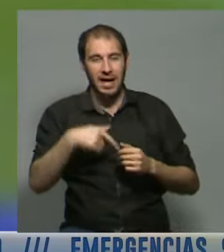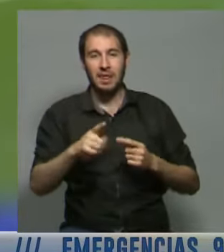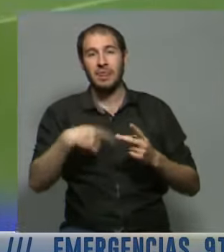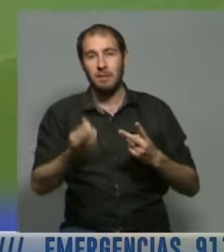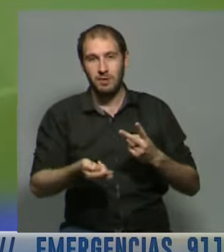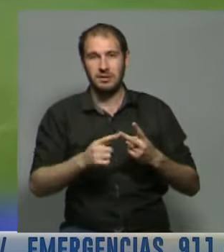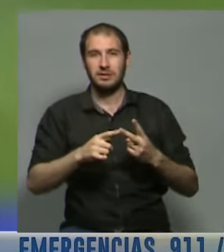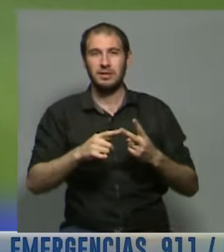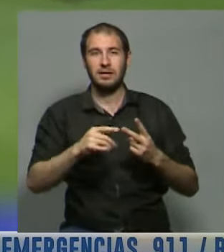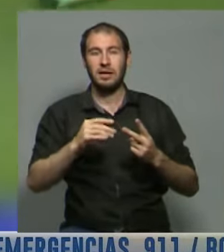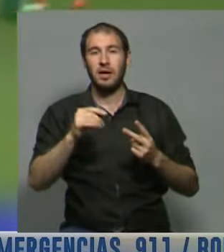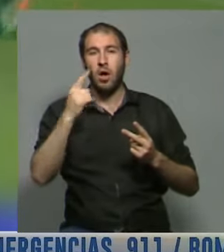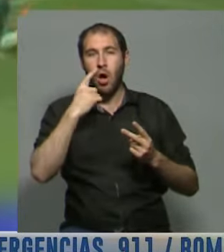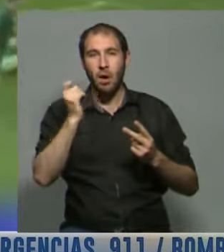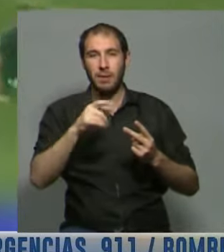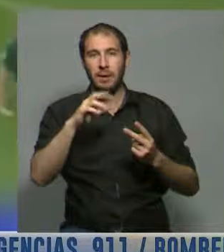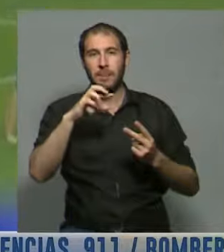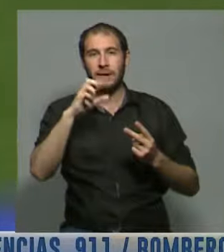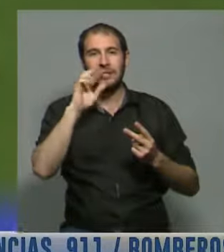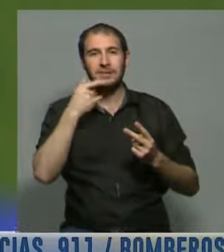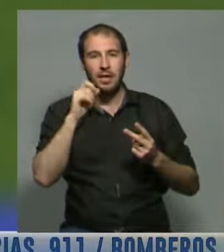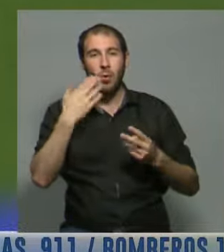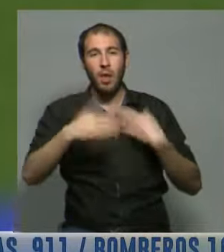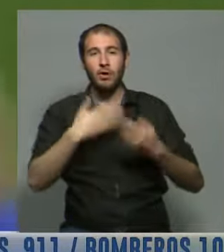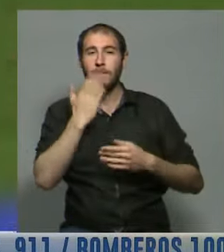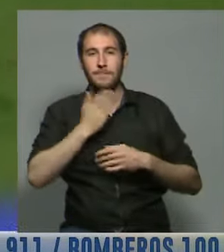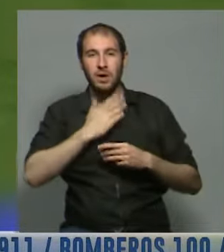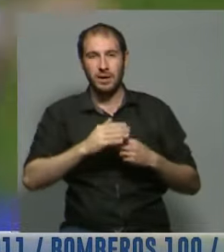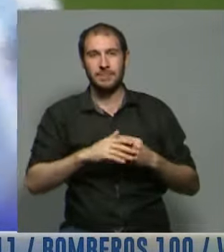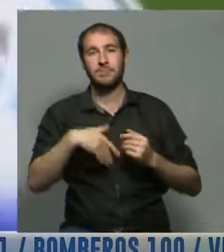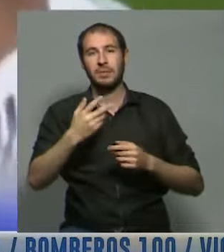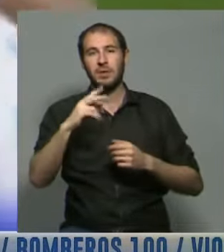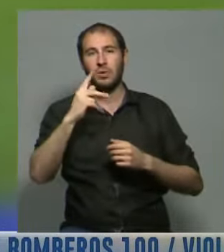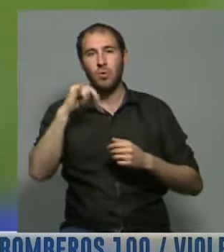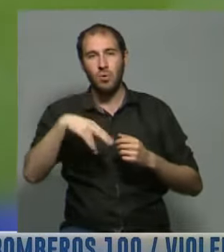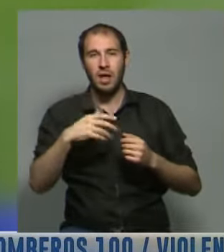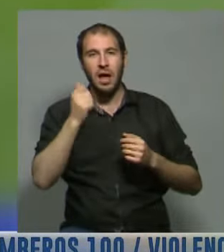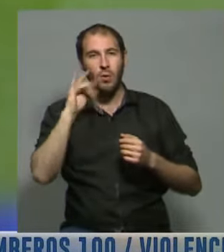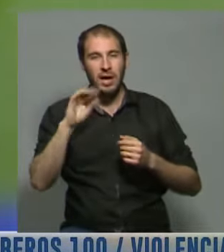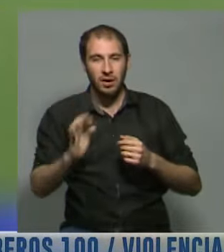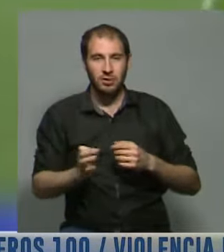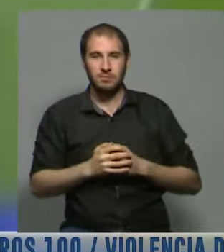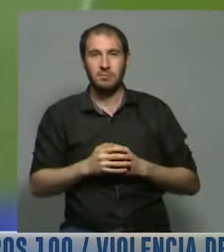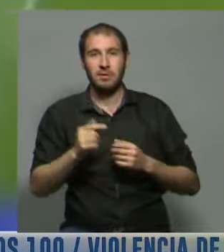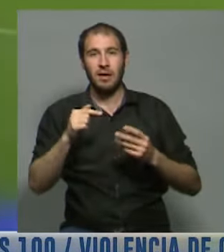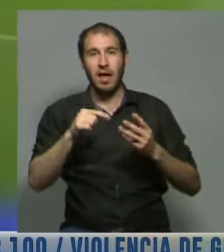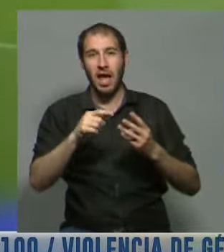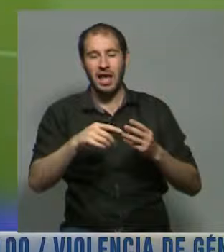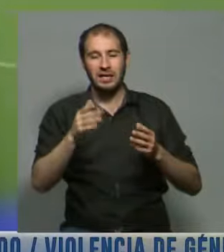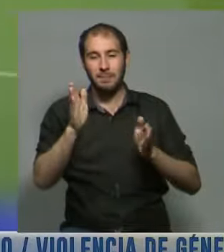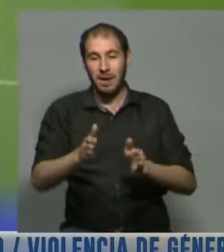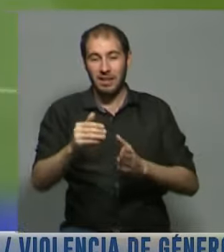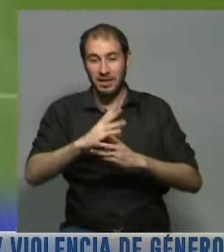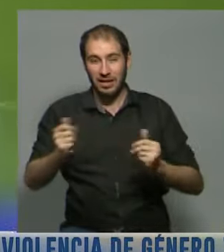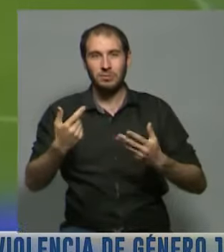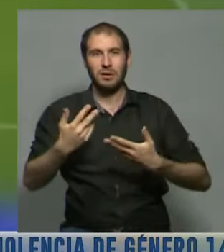de el desborde de Cristian Pavón, el jugador de Boca, y la definición de Sergio Kun Agüero, que terminó saliendo en el entretiempo porque